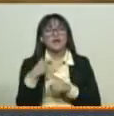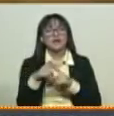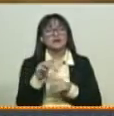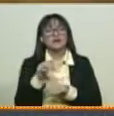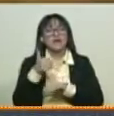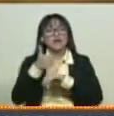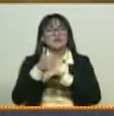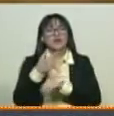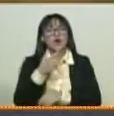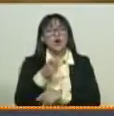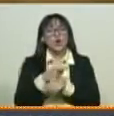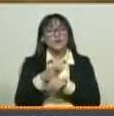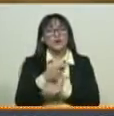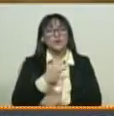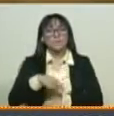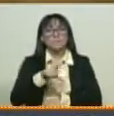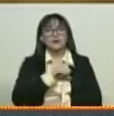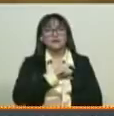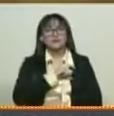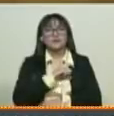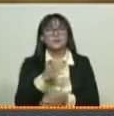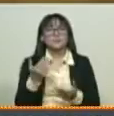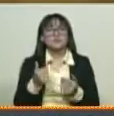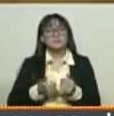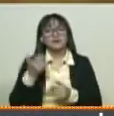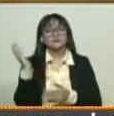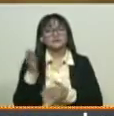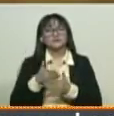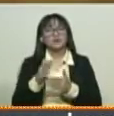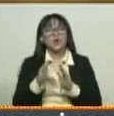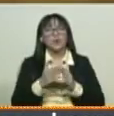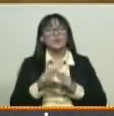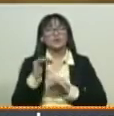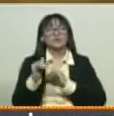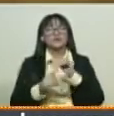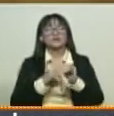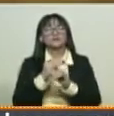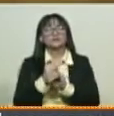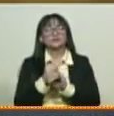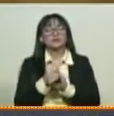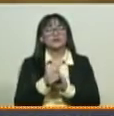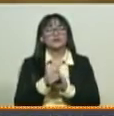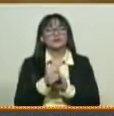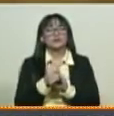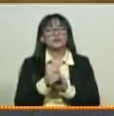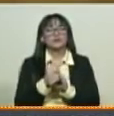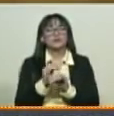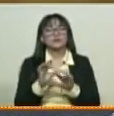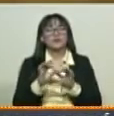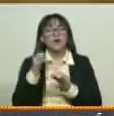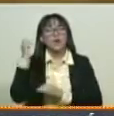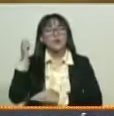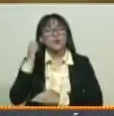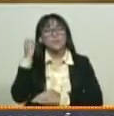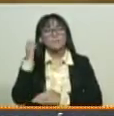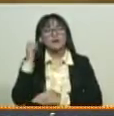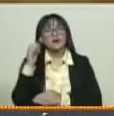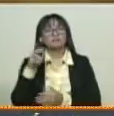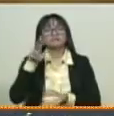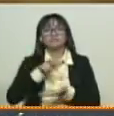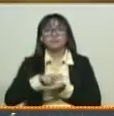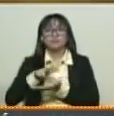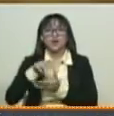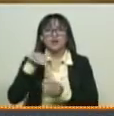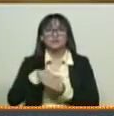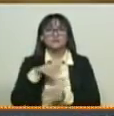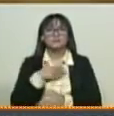gobierno español, pidiendo más sanciones a la comunidad internacional, específicamente a la Unión Europea, para que no avalen las